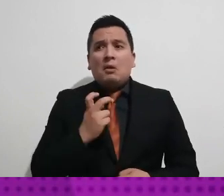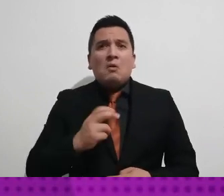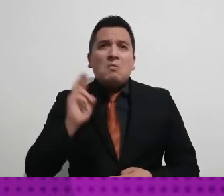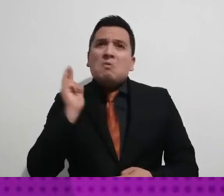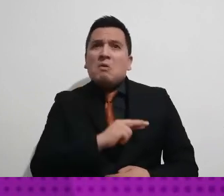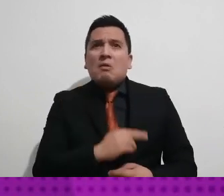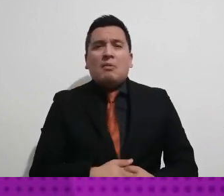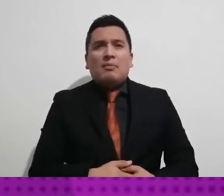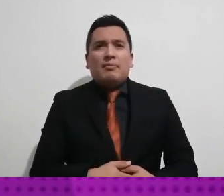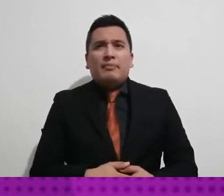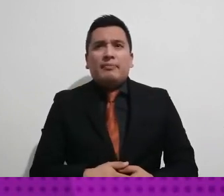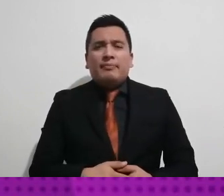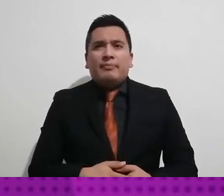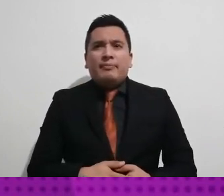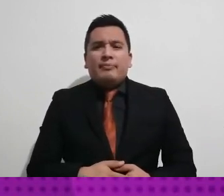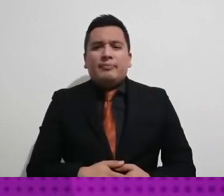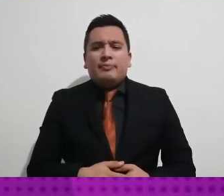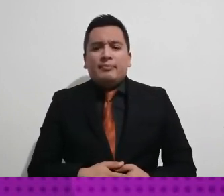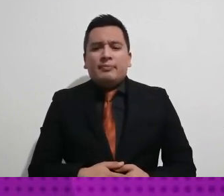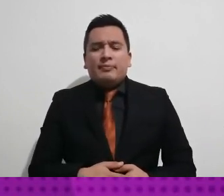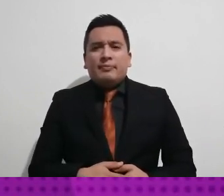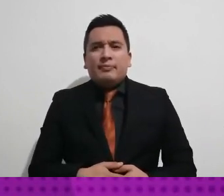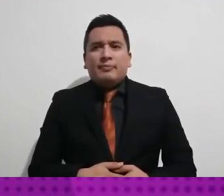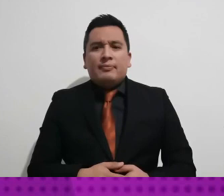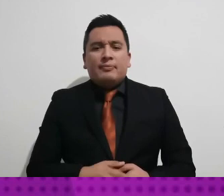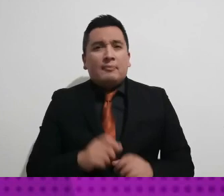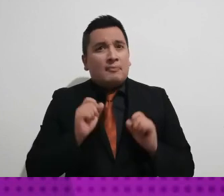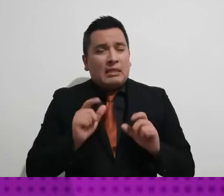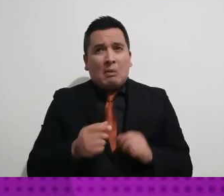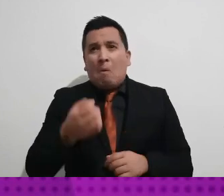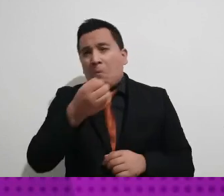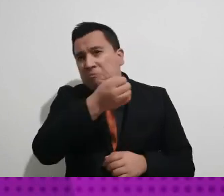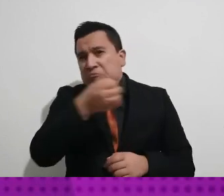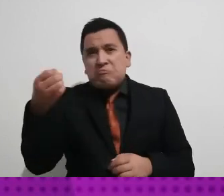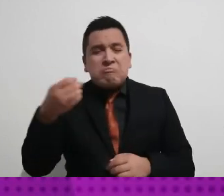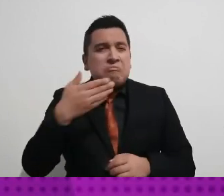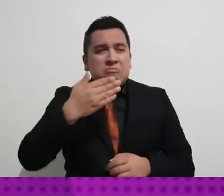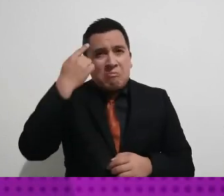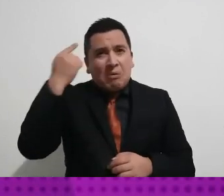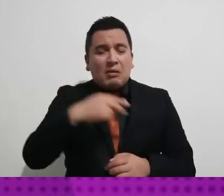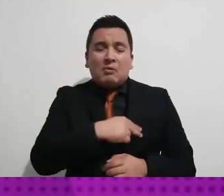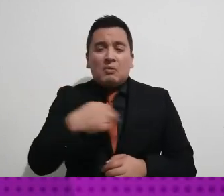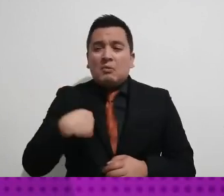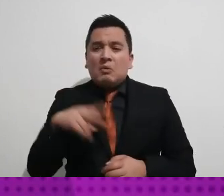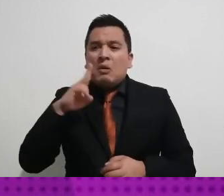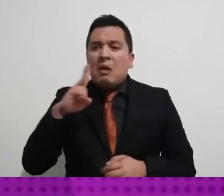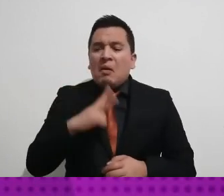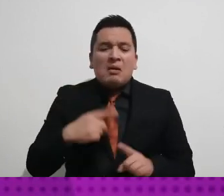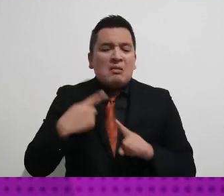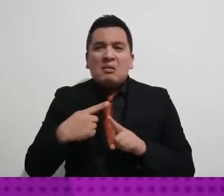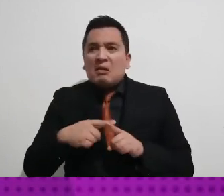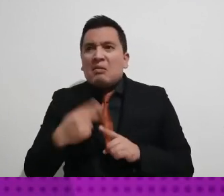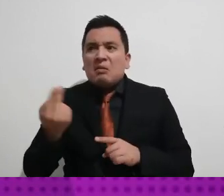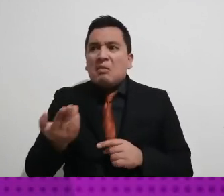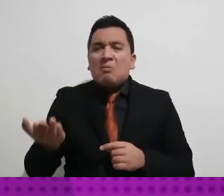lo que agilizó, bueno, fue por una parte los registros, nos dio mucho orden también para saber a